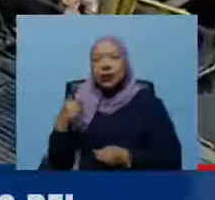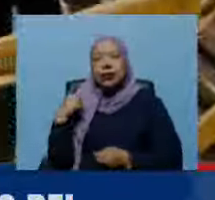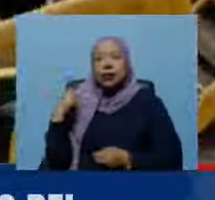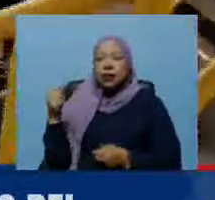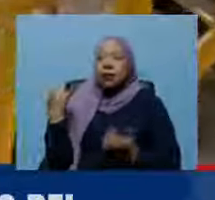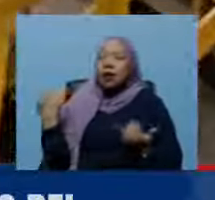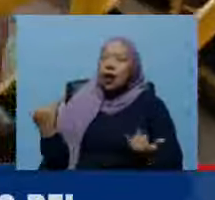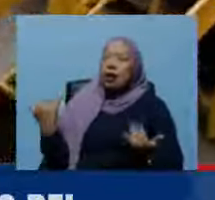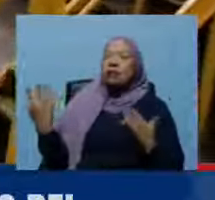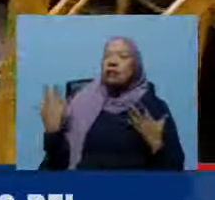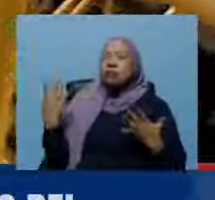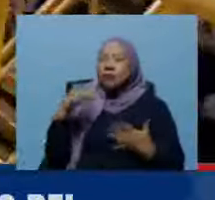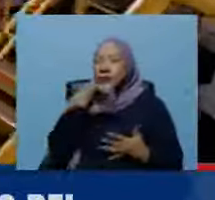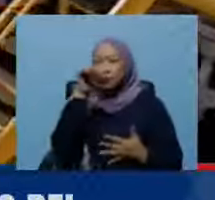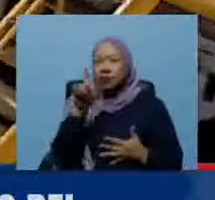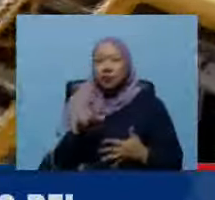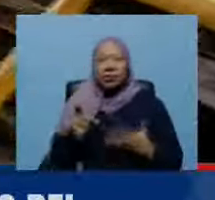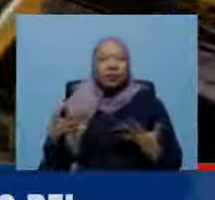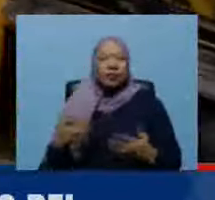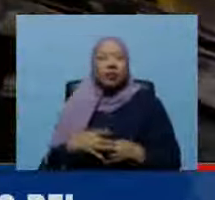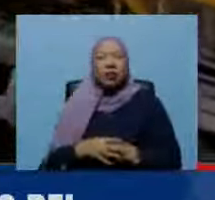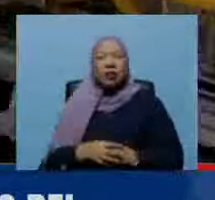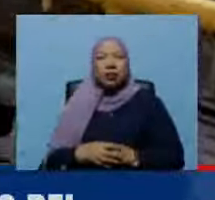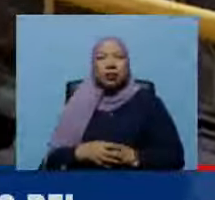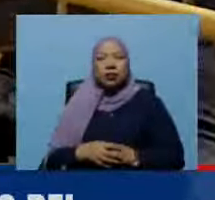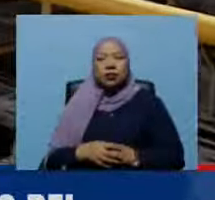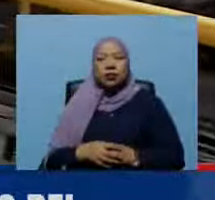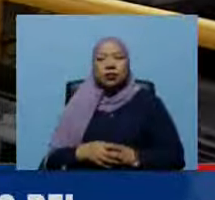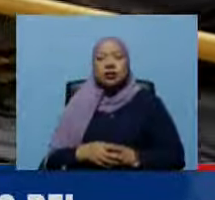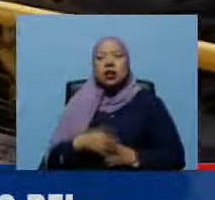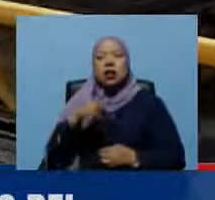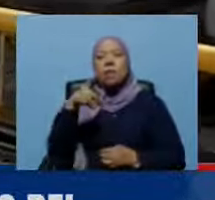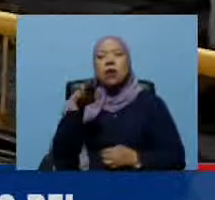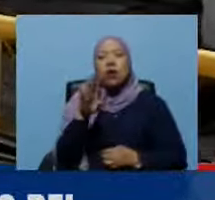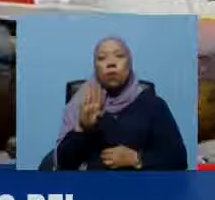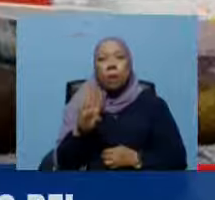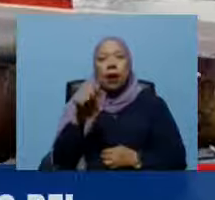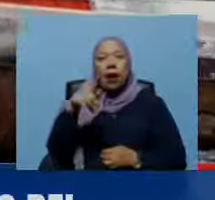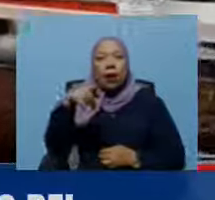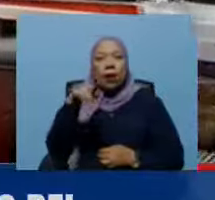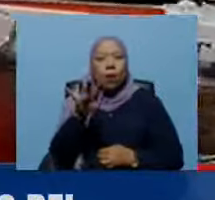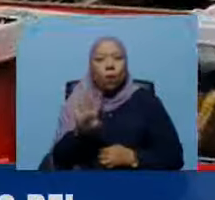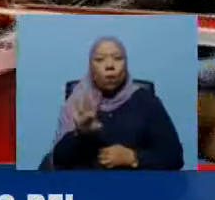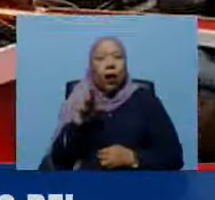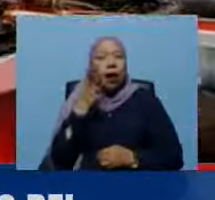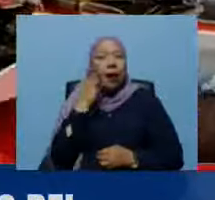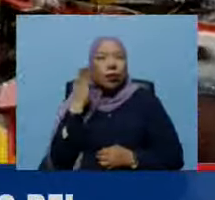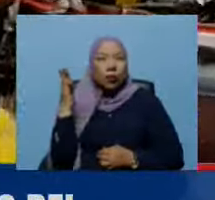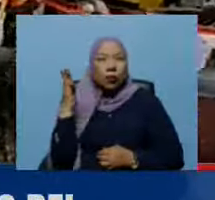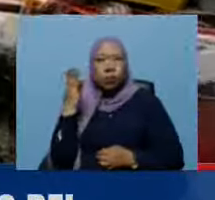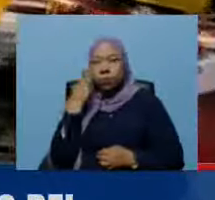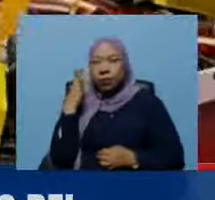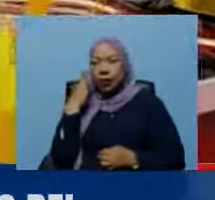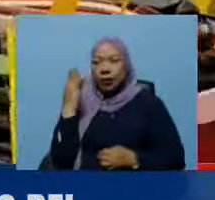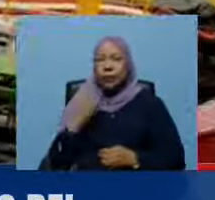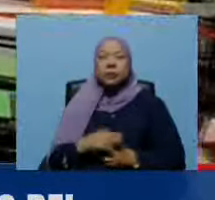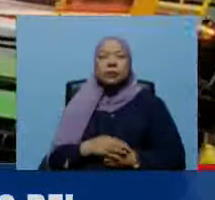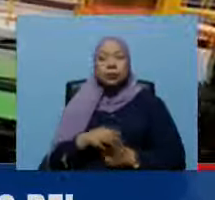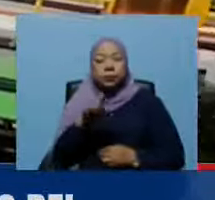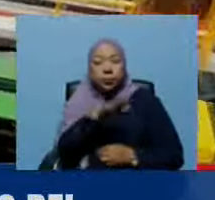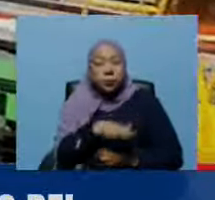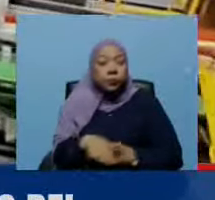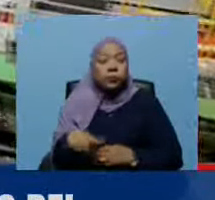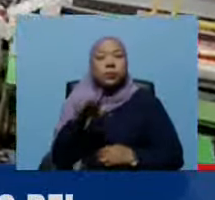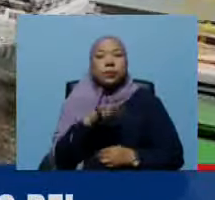vamos? Adelante, Ramón. Pupitre, mando P4, P4. En este pupitre se opera